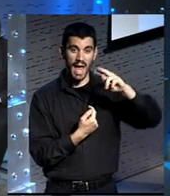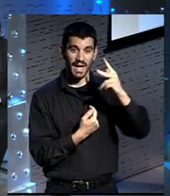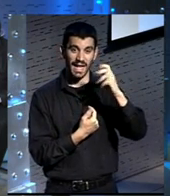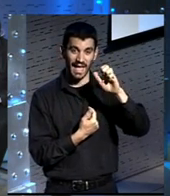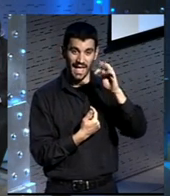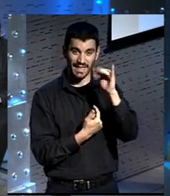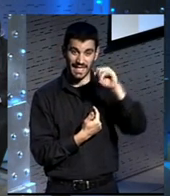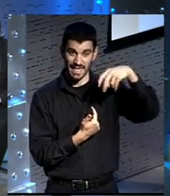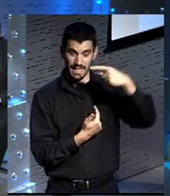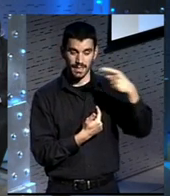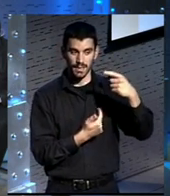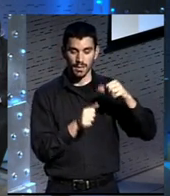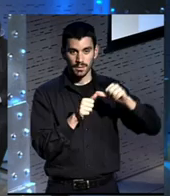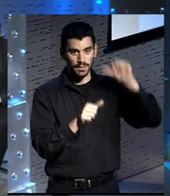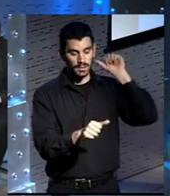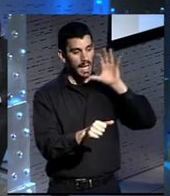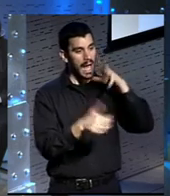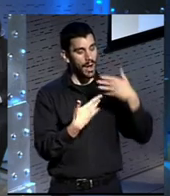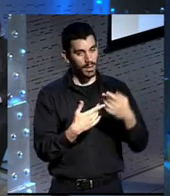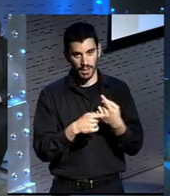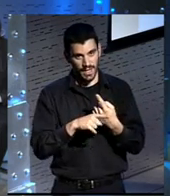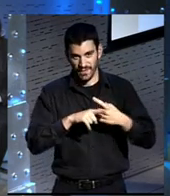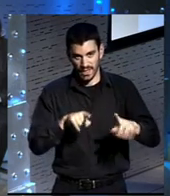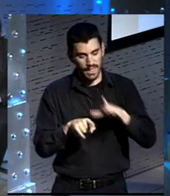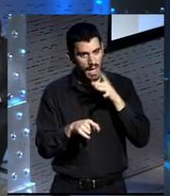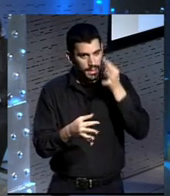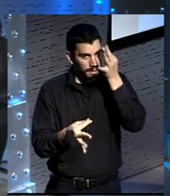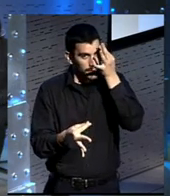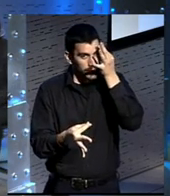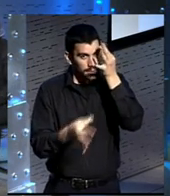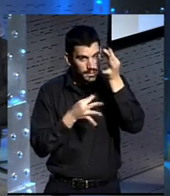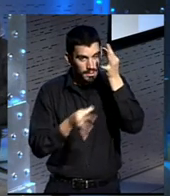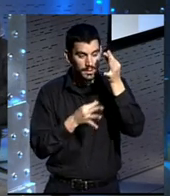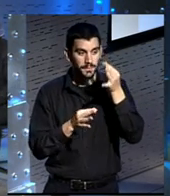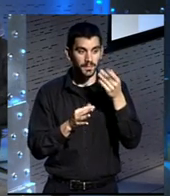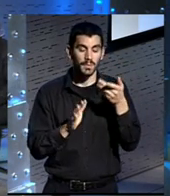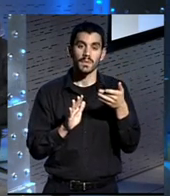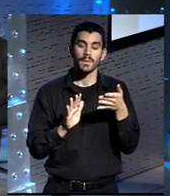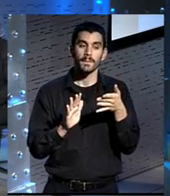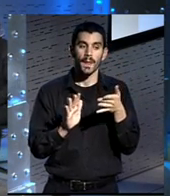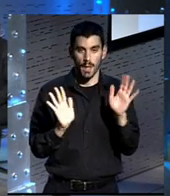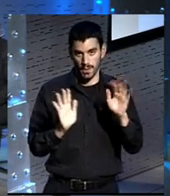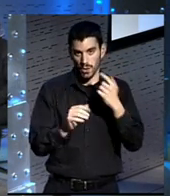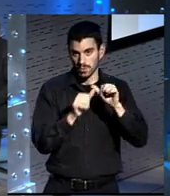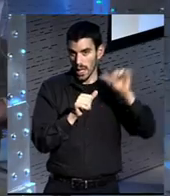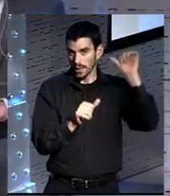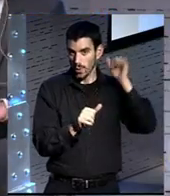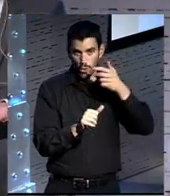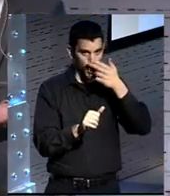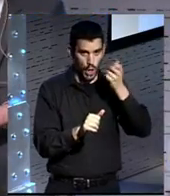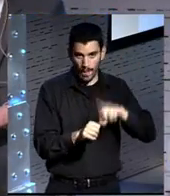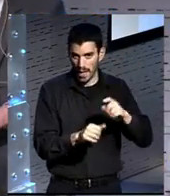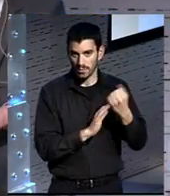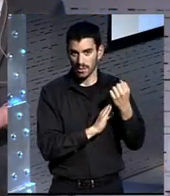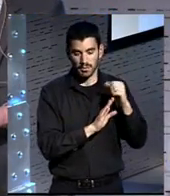bastante más sofisticado, más complejo. No sofisticado en el sentido de menosvalorar ese marketing tradicional que en general se ha